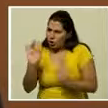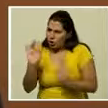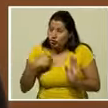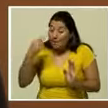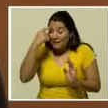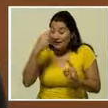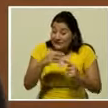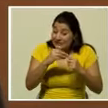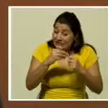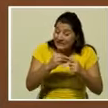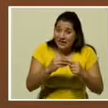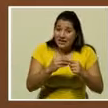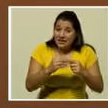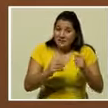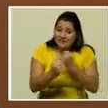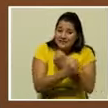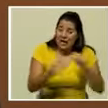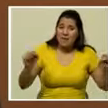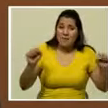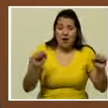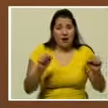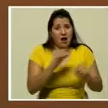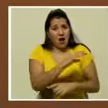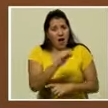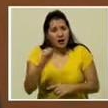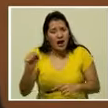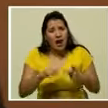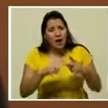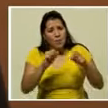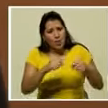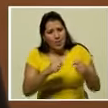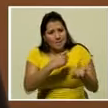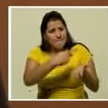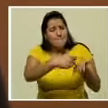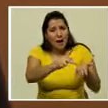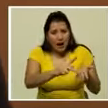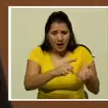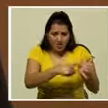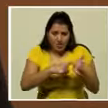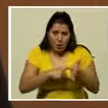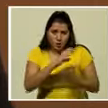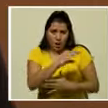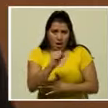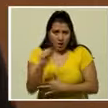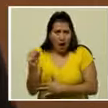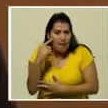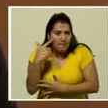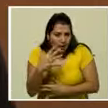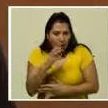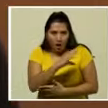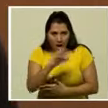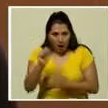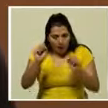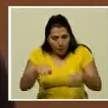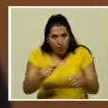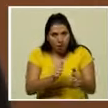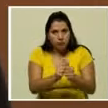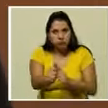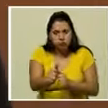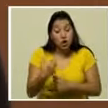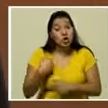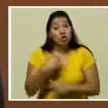fortalecer a la caja, el que el gobierno termine de hacer los pagos correspondientes para efectos de que la caja salga a flote. Nos hemos dado cuenta